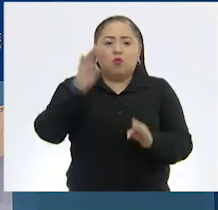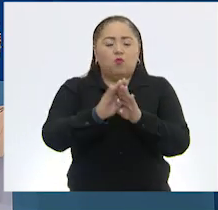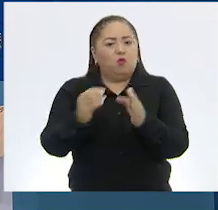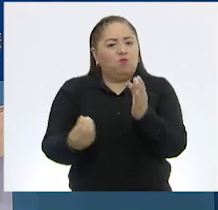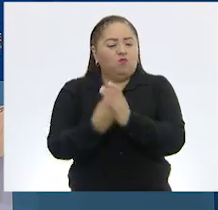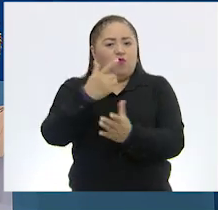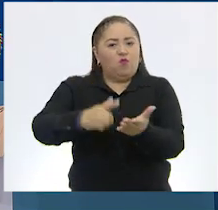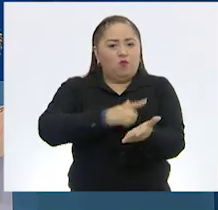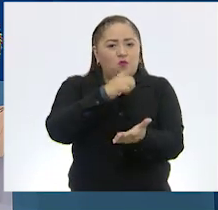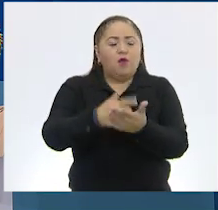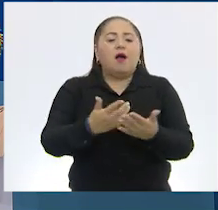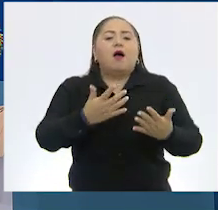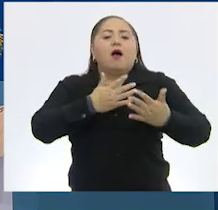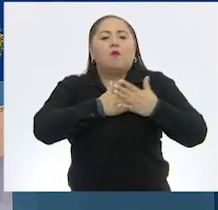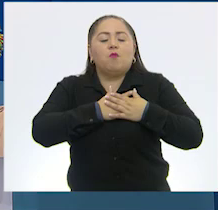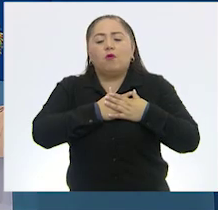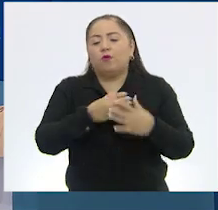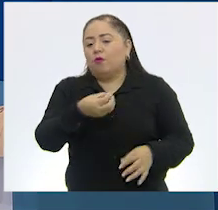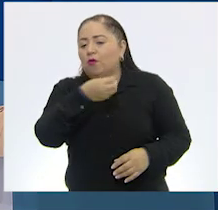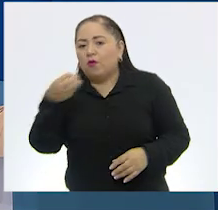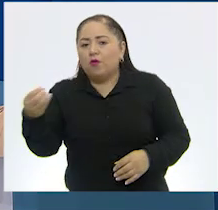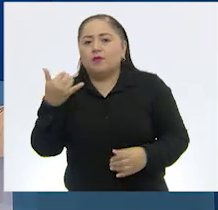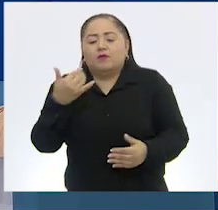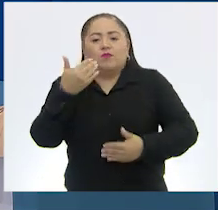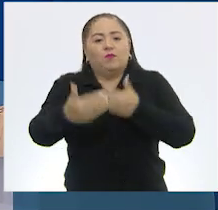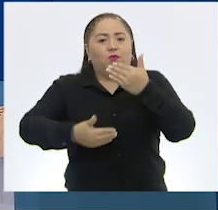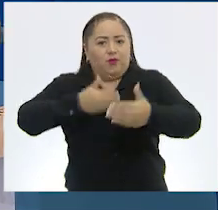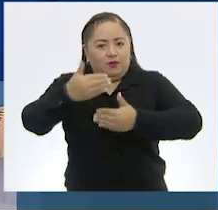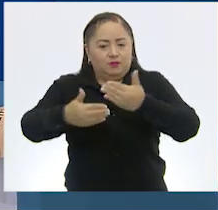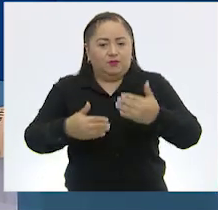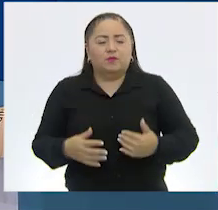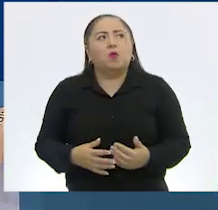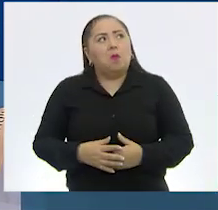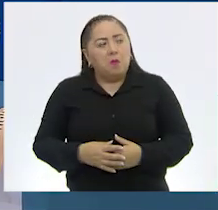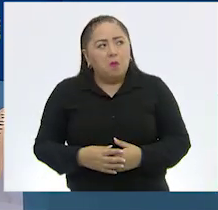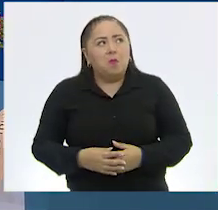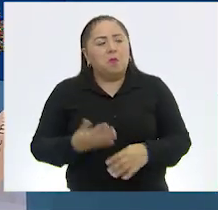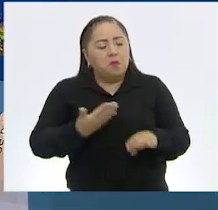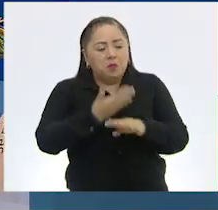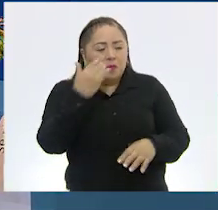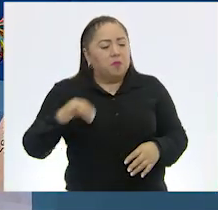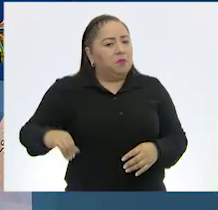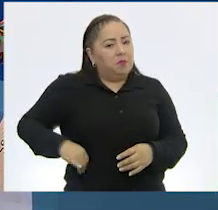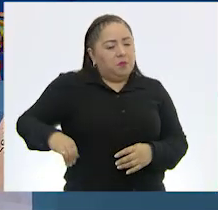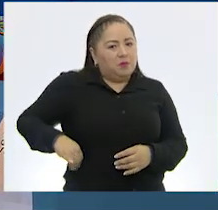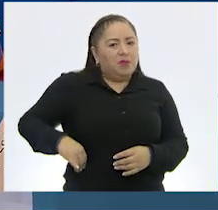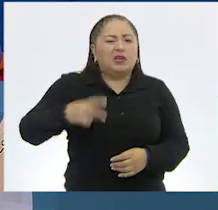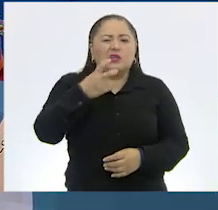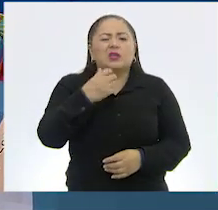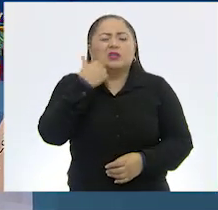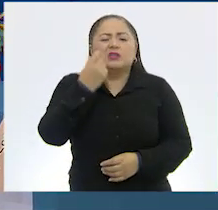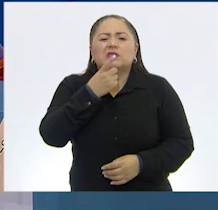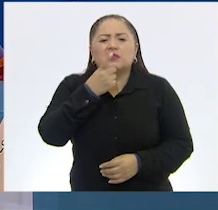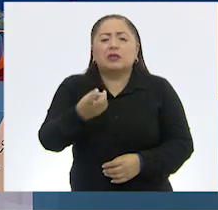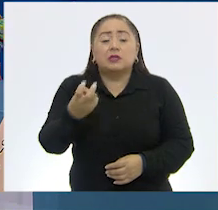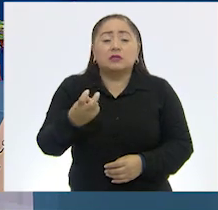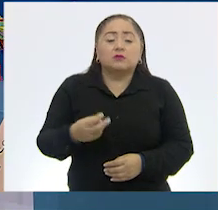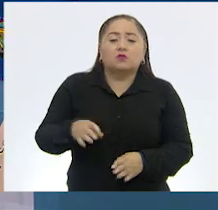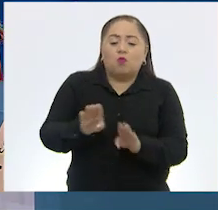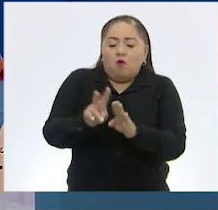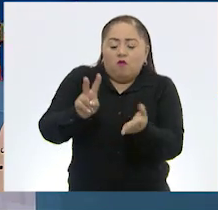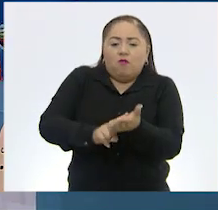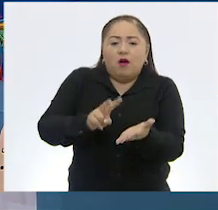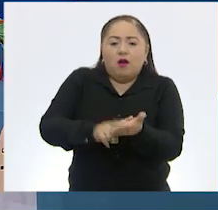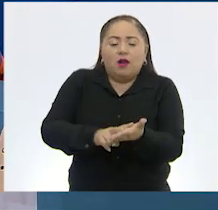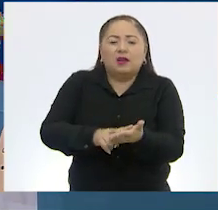oficial: amor, orden y progreso. ¡Wow! ¡Qué lema tan interesante! Quiere decir que esos eran los valores